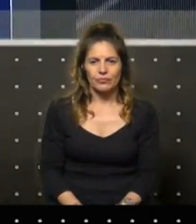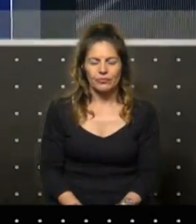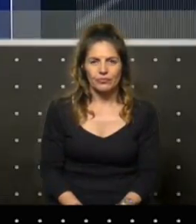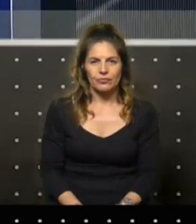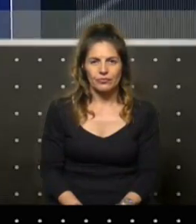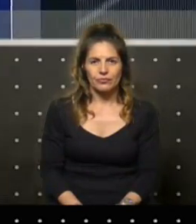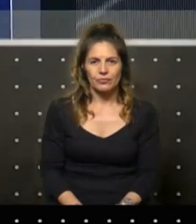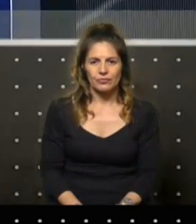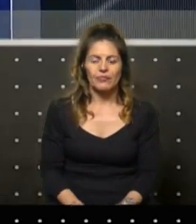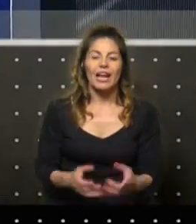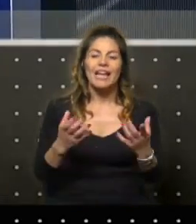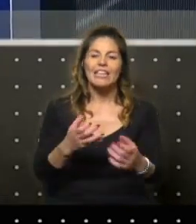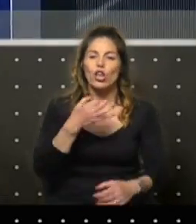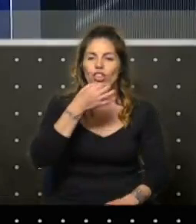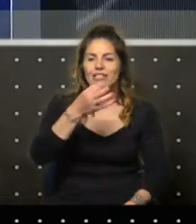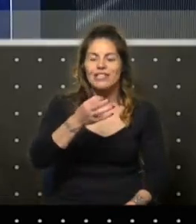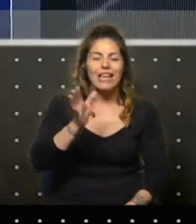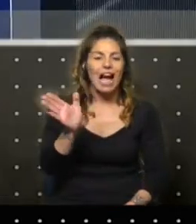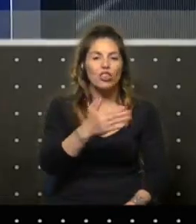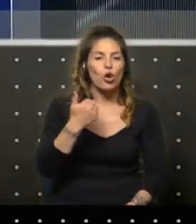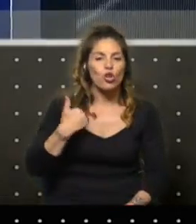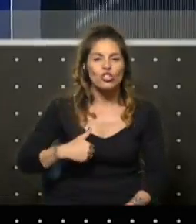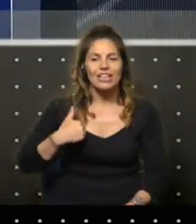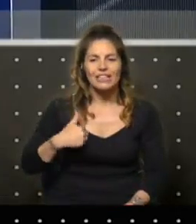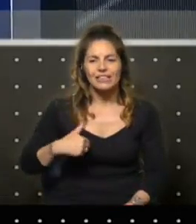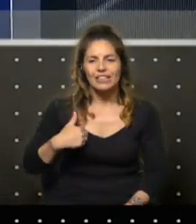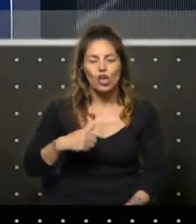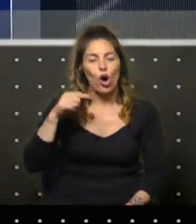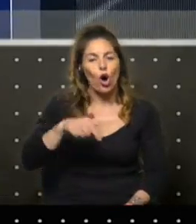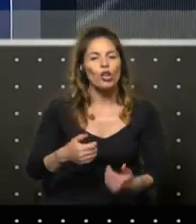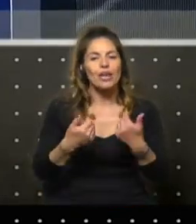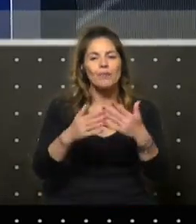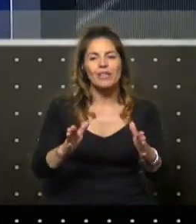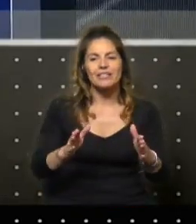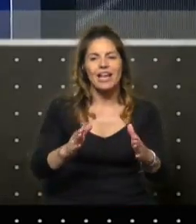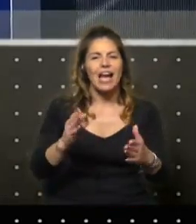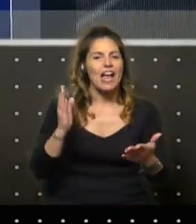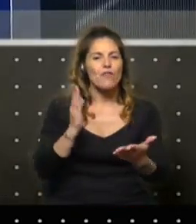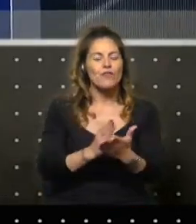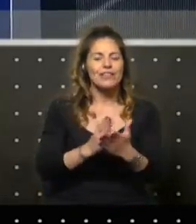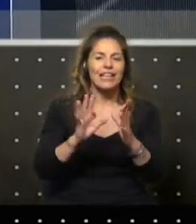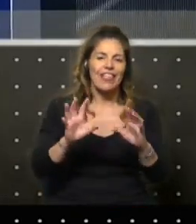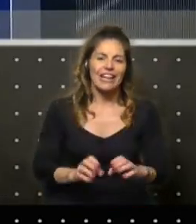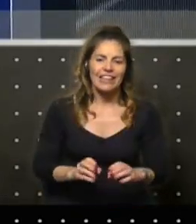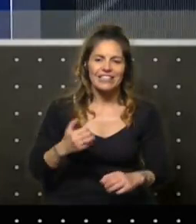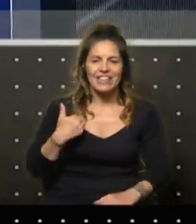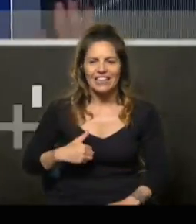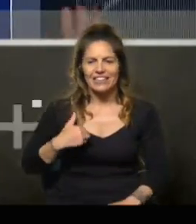necesita quiero decirle a todos los argentinos que hoy comienza el fin de la decadencia